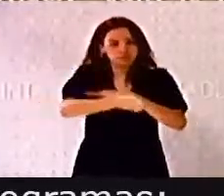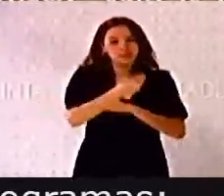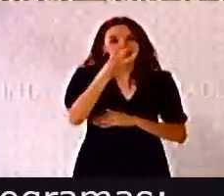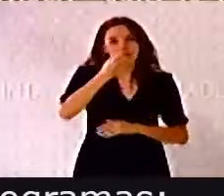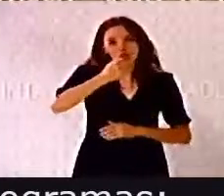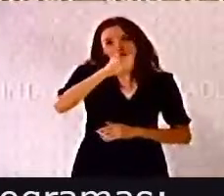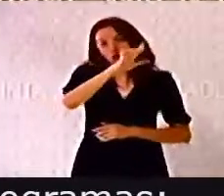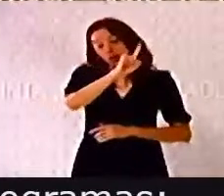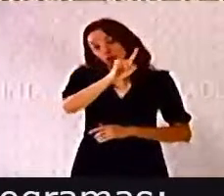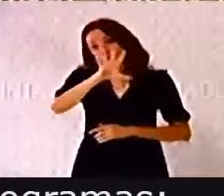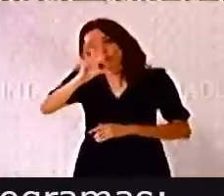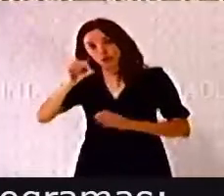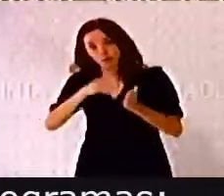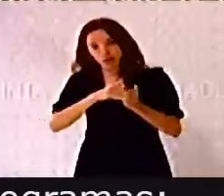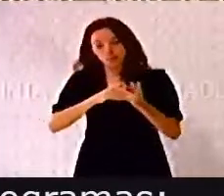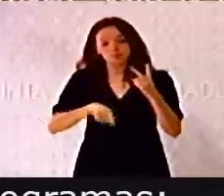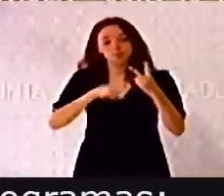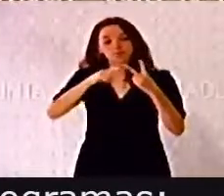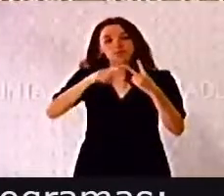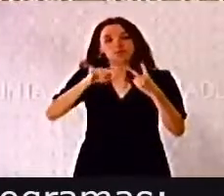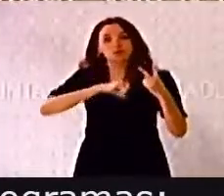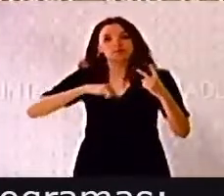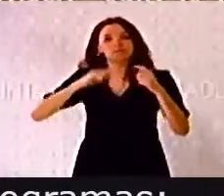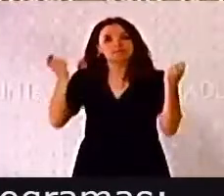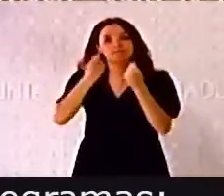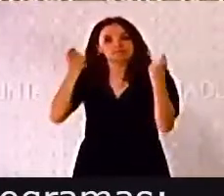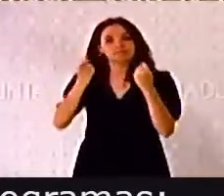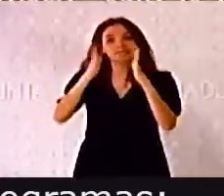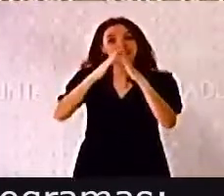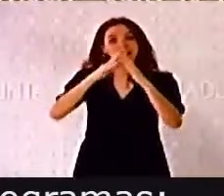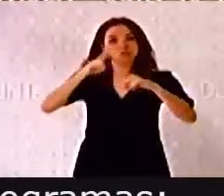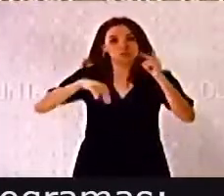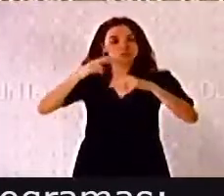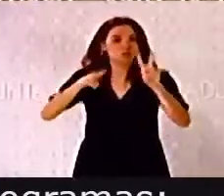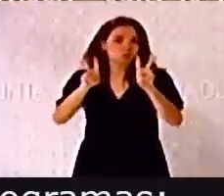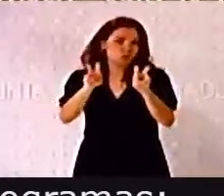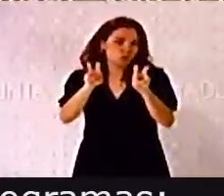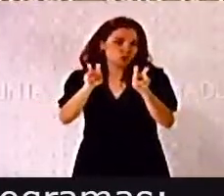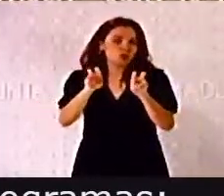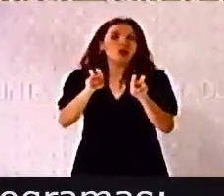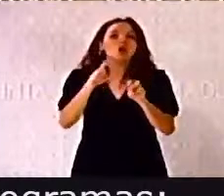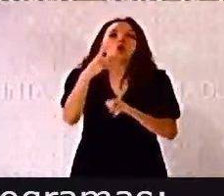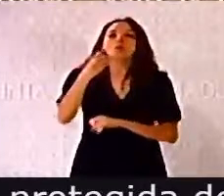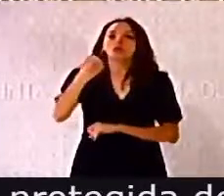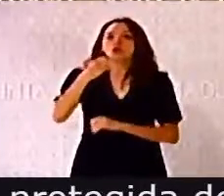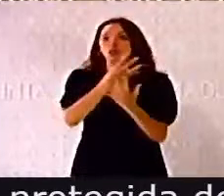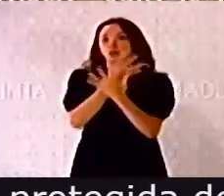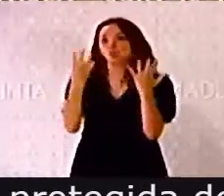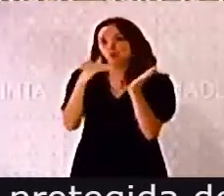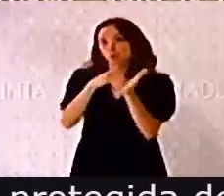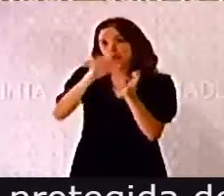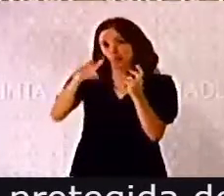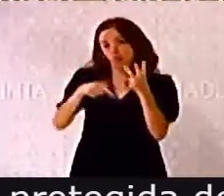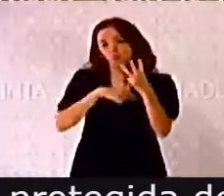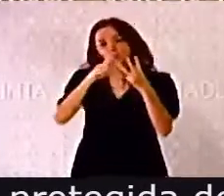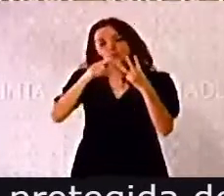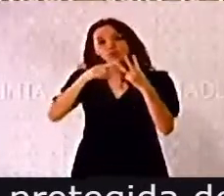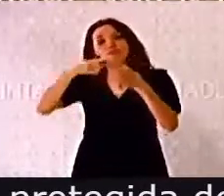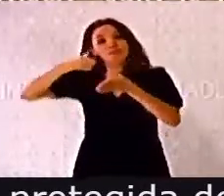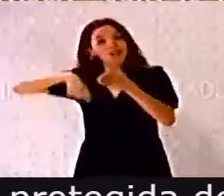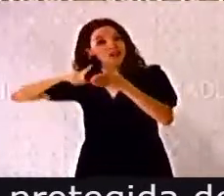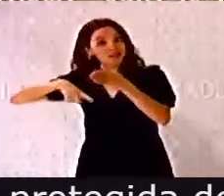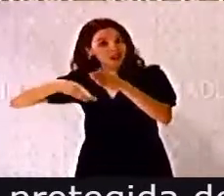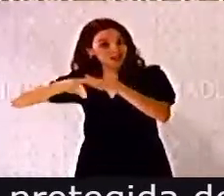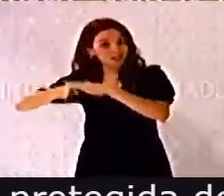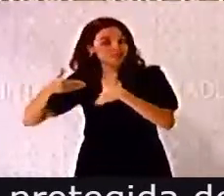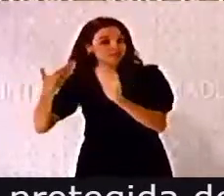3.150.000. Ayudas al promotor de vivienda protegida de nueva construcción, 1.019.000 euros. Ayuda para los alquileres de